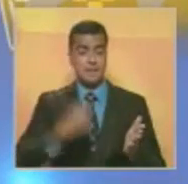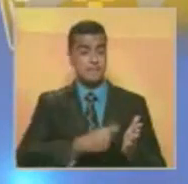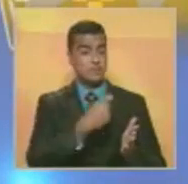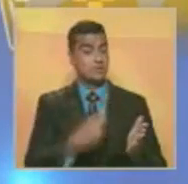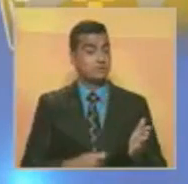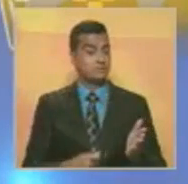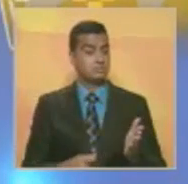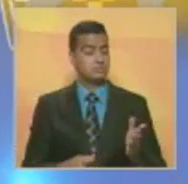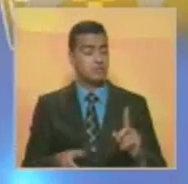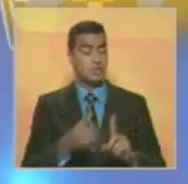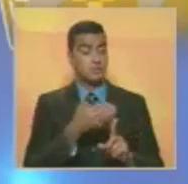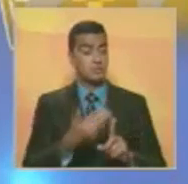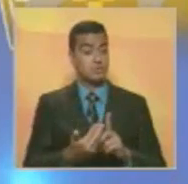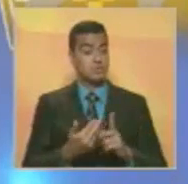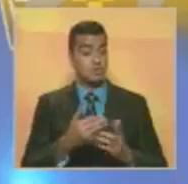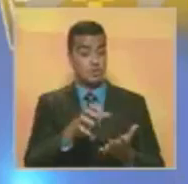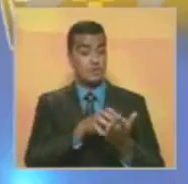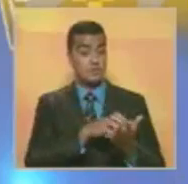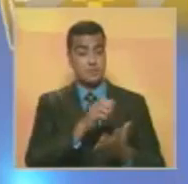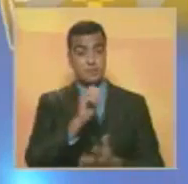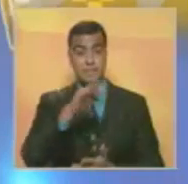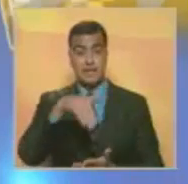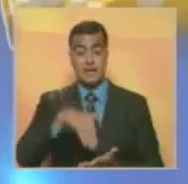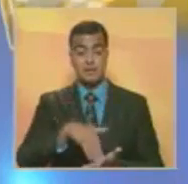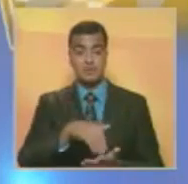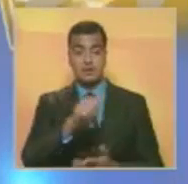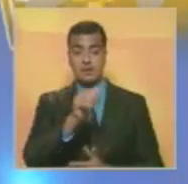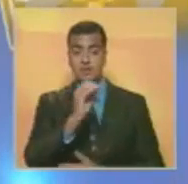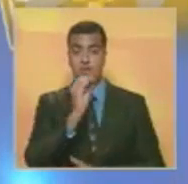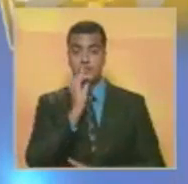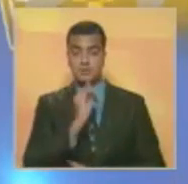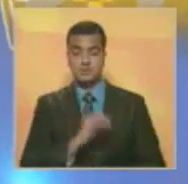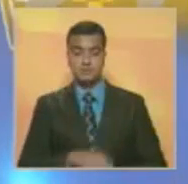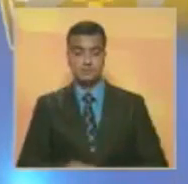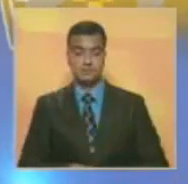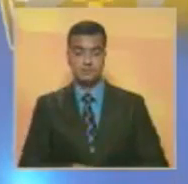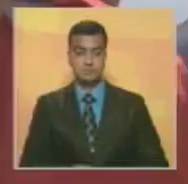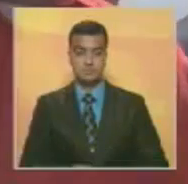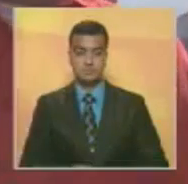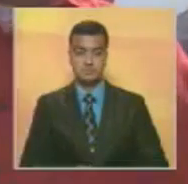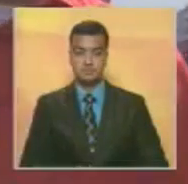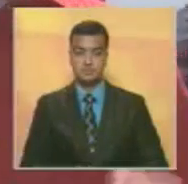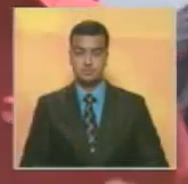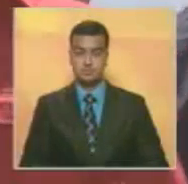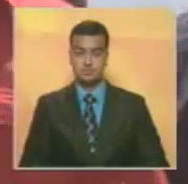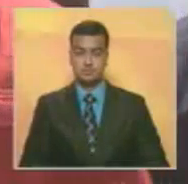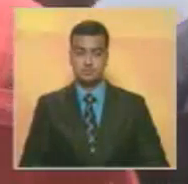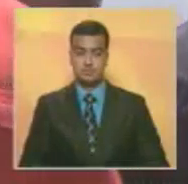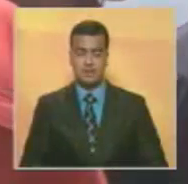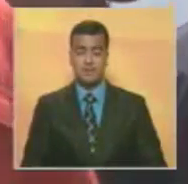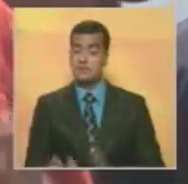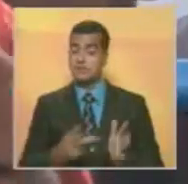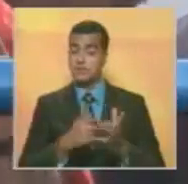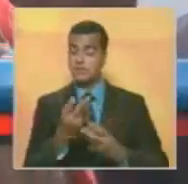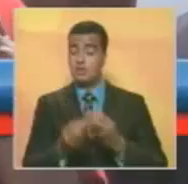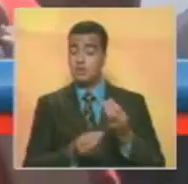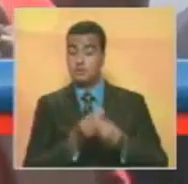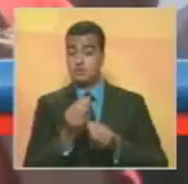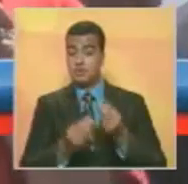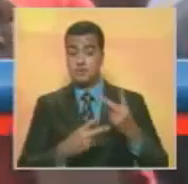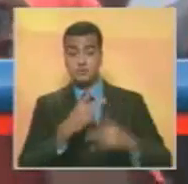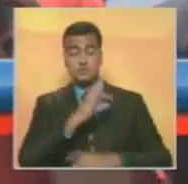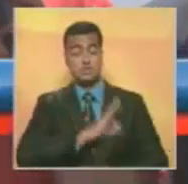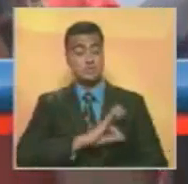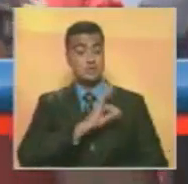el caso de la agresión de un campesino en Aragua. Arnaldo Oca tiene los detalles. El pronunciamiento lo realizó desde la Unidad de